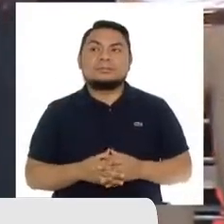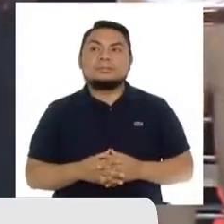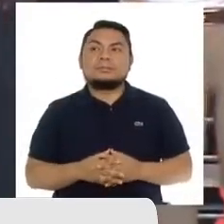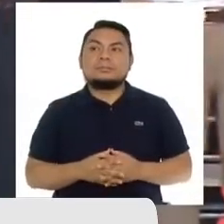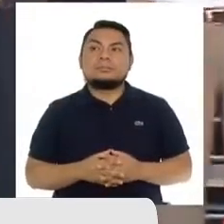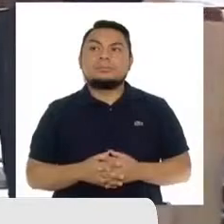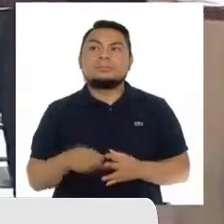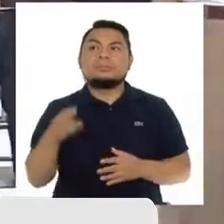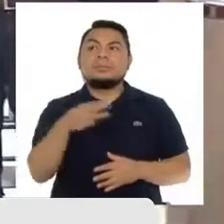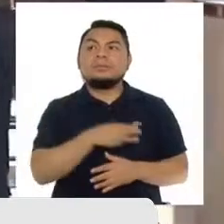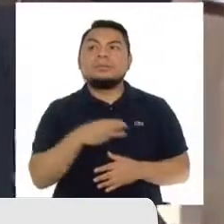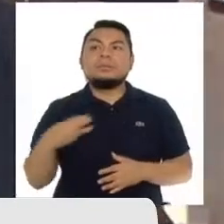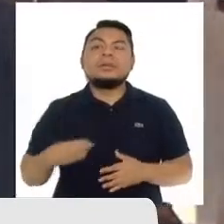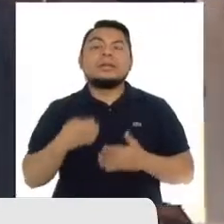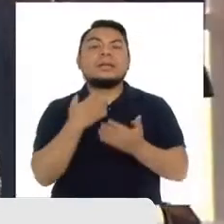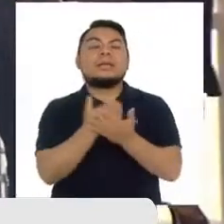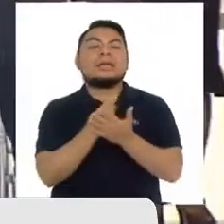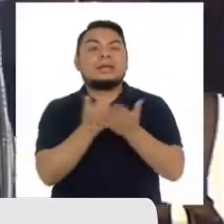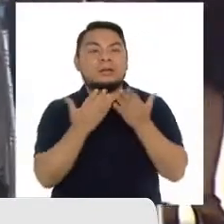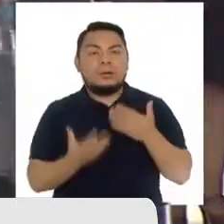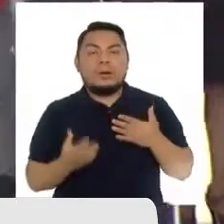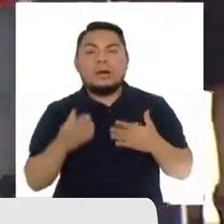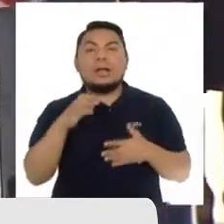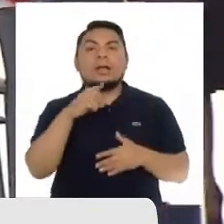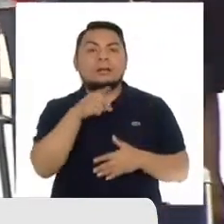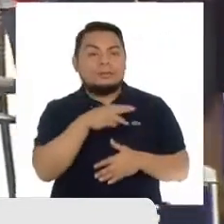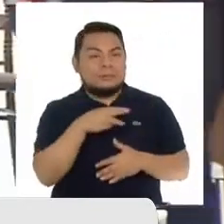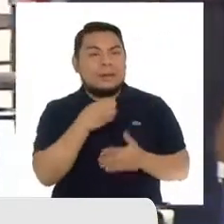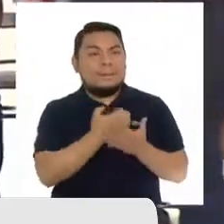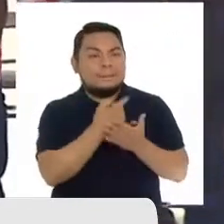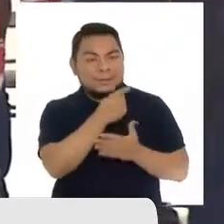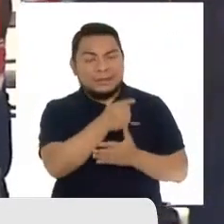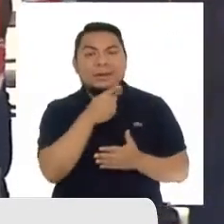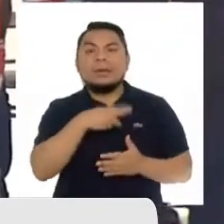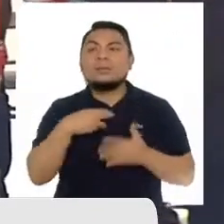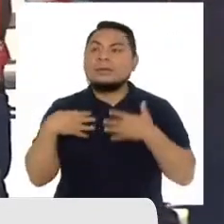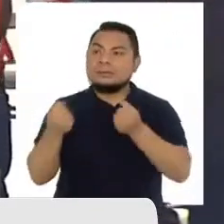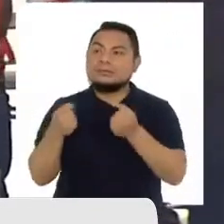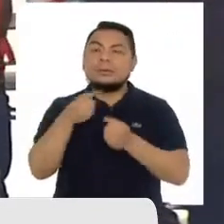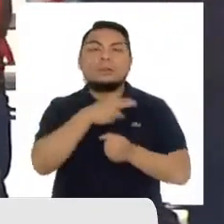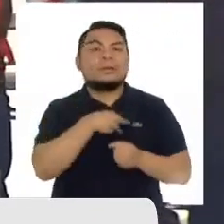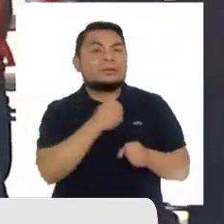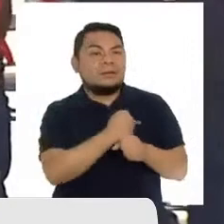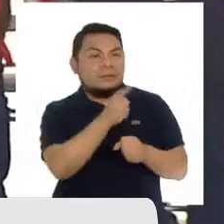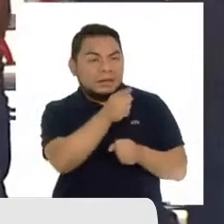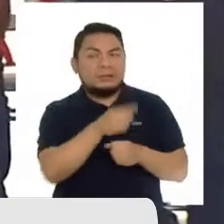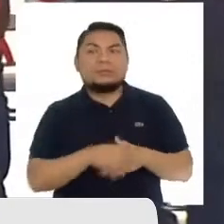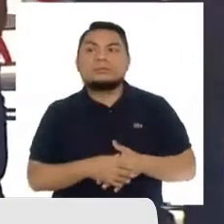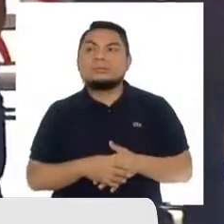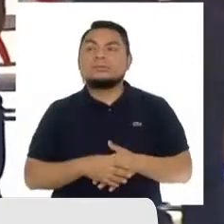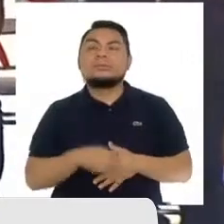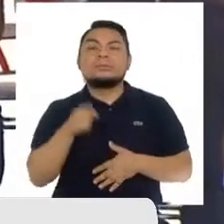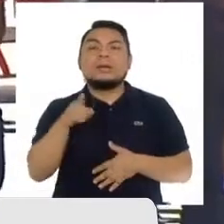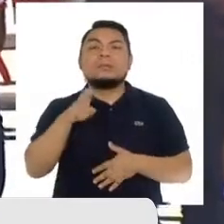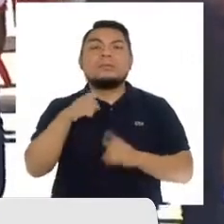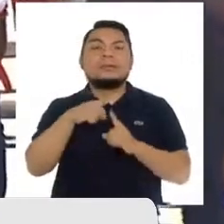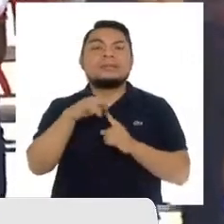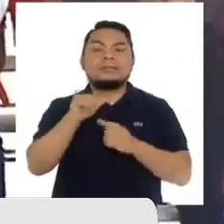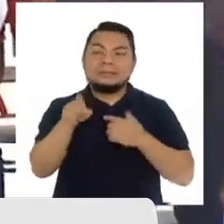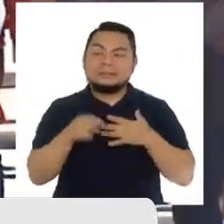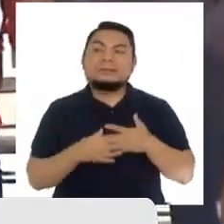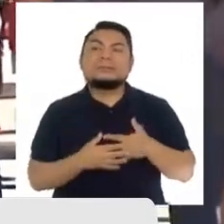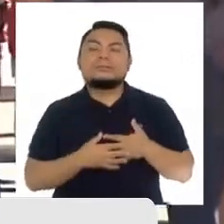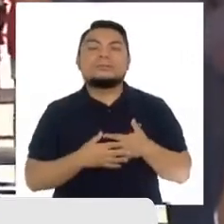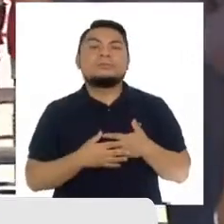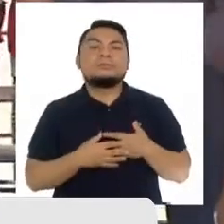el ministro de economía pedro frente al ministro de salud fernando ceballos la ministra de trabajo betsy chávez